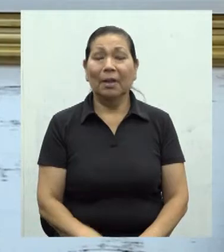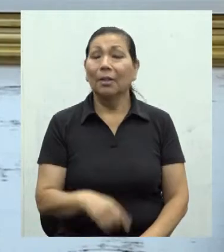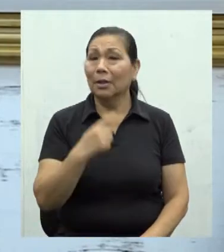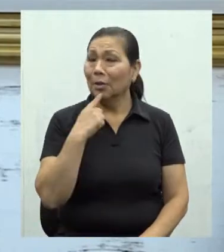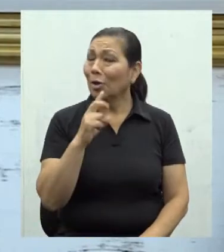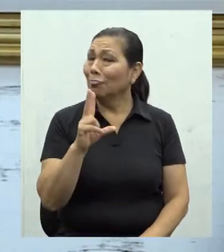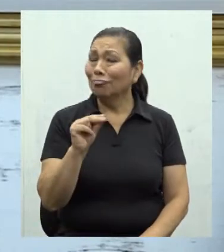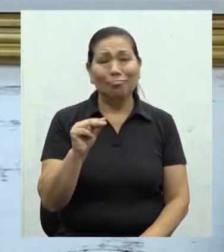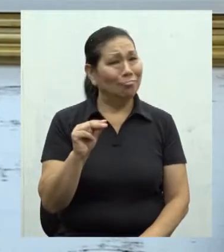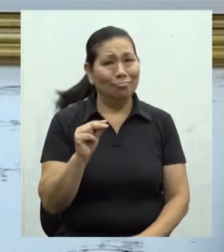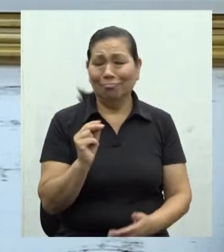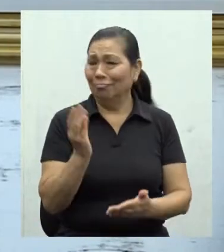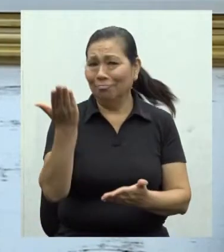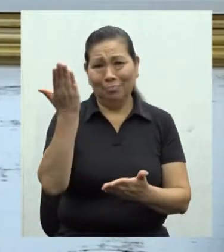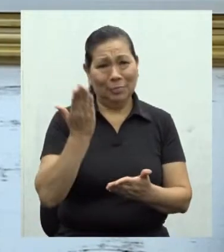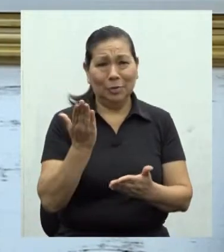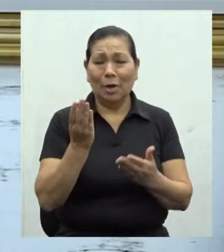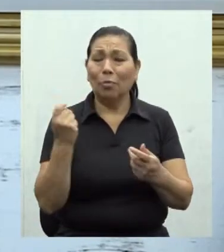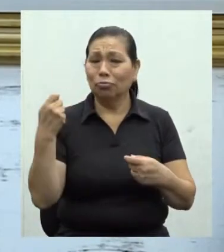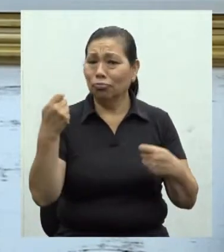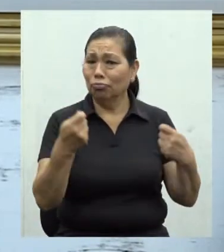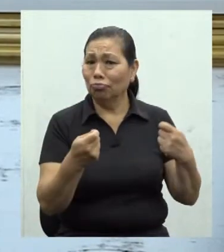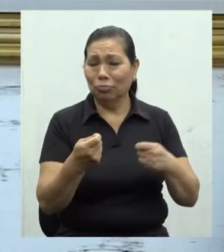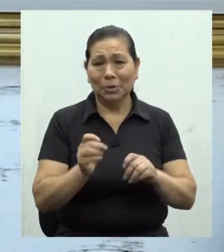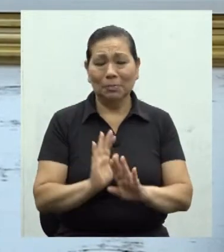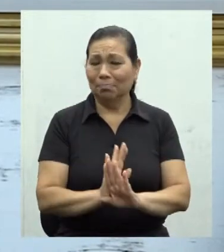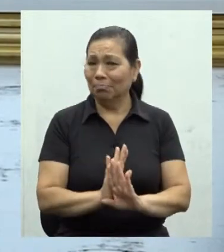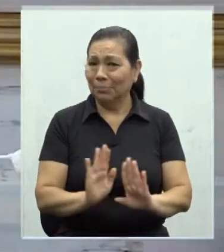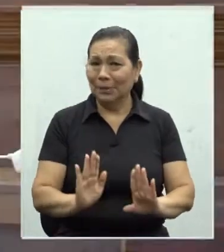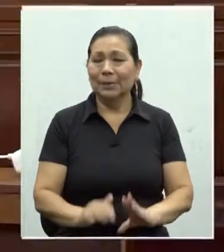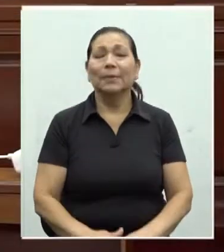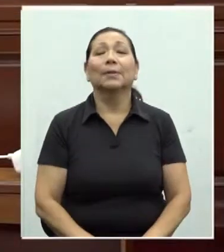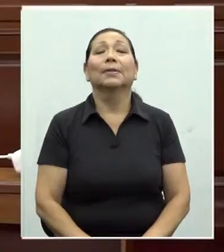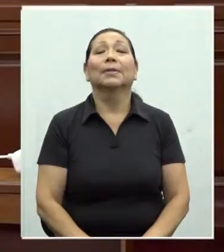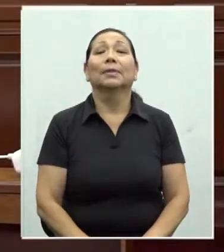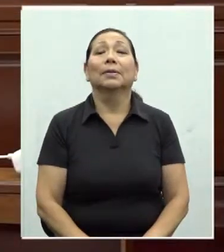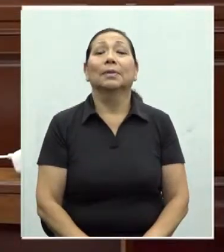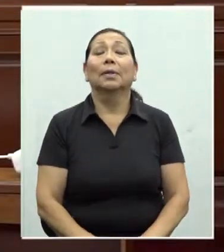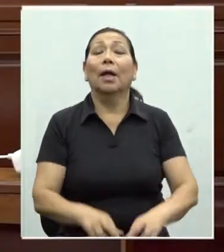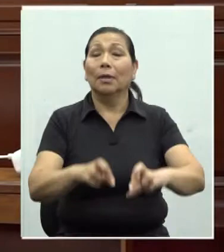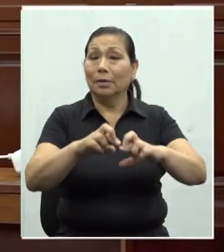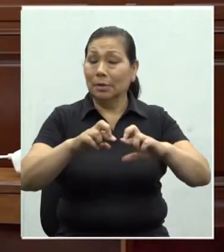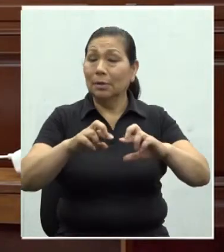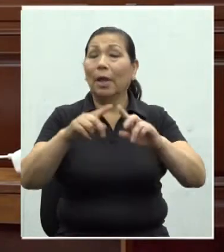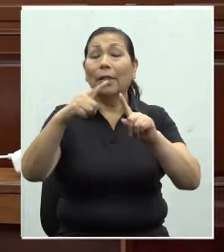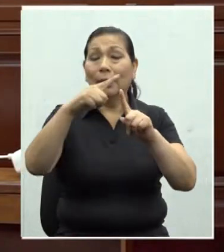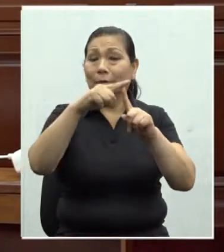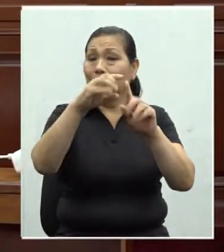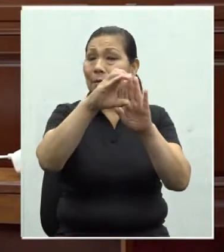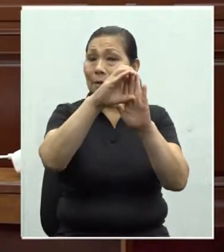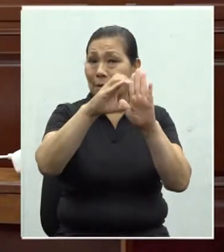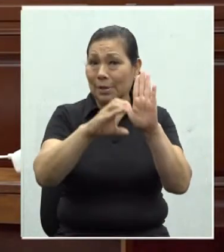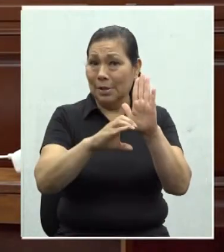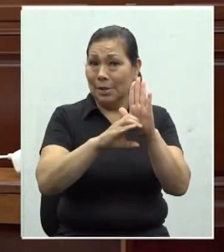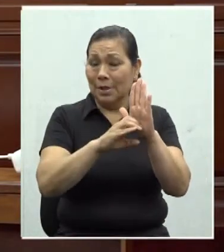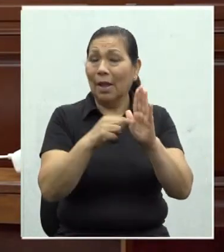Declaran infundada demanda sobre aporte por regulación. El Pleno del Tribunal Constitucional declaró